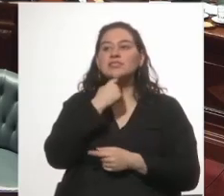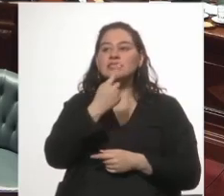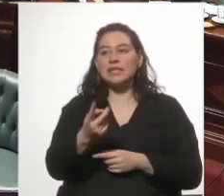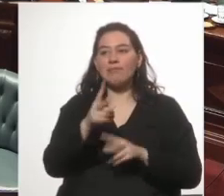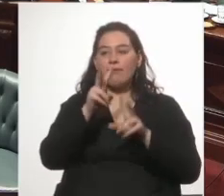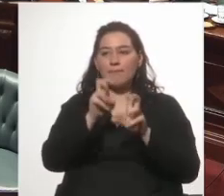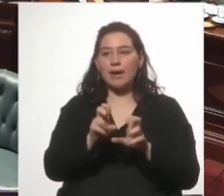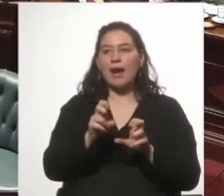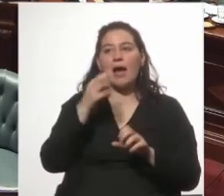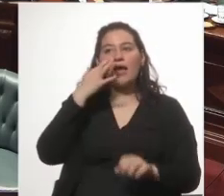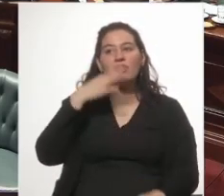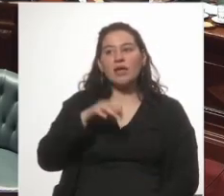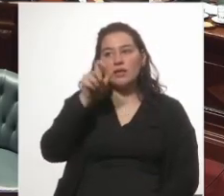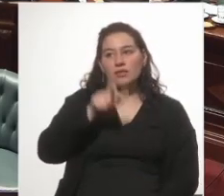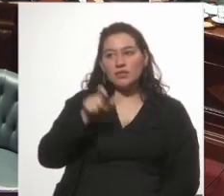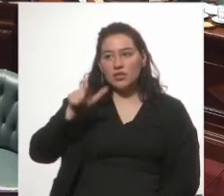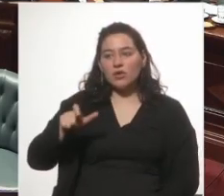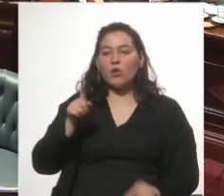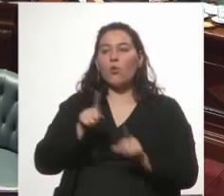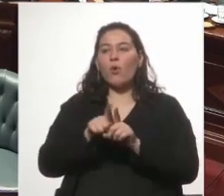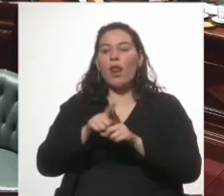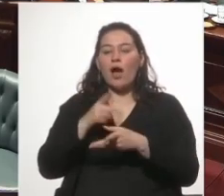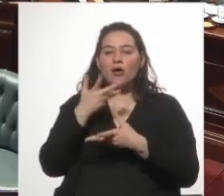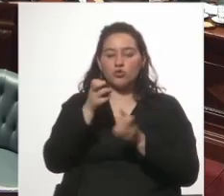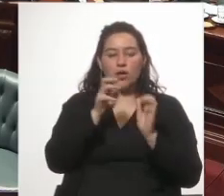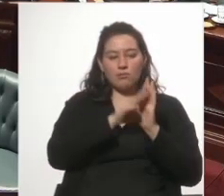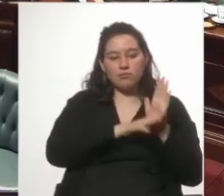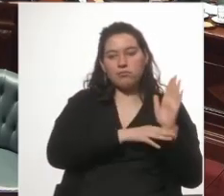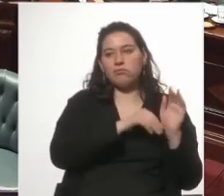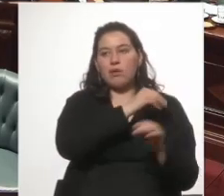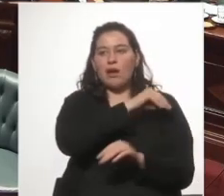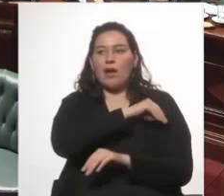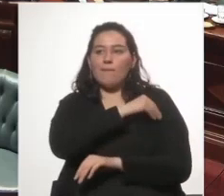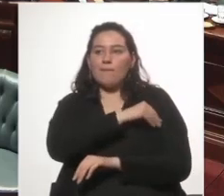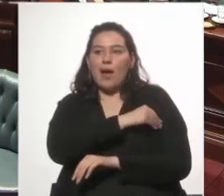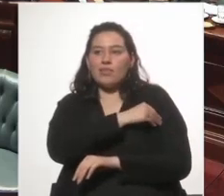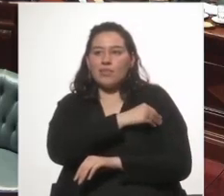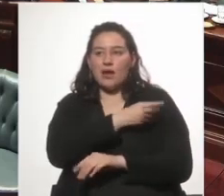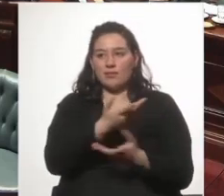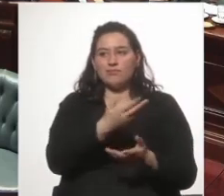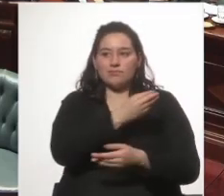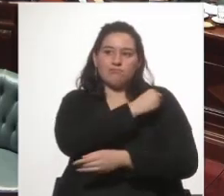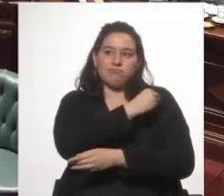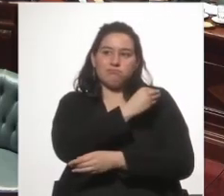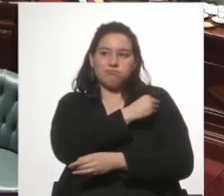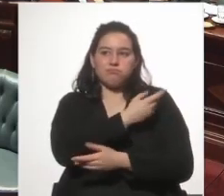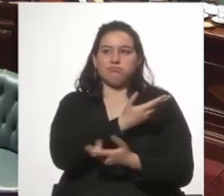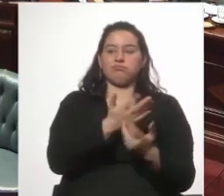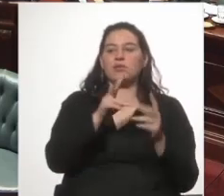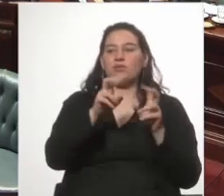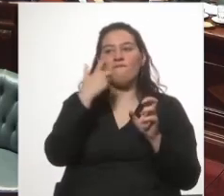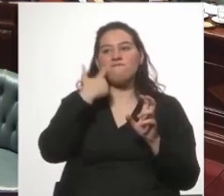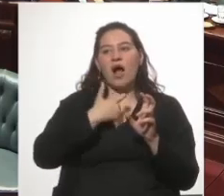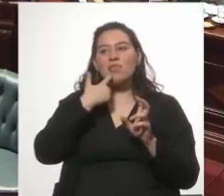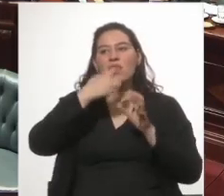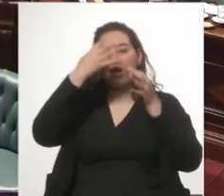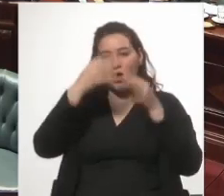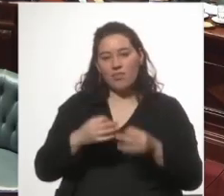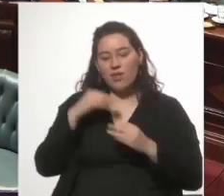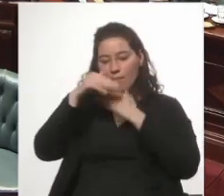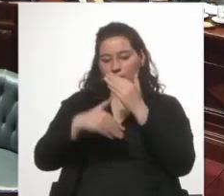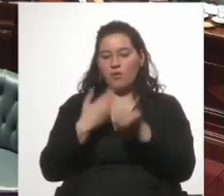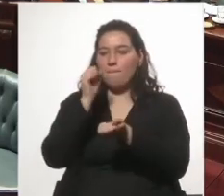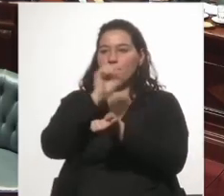percepción del testigo, sino que responde a instrucciones recibidas por la parte. Todo esto pone en evidencia la falta de garantías del proceso